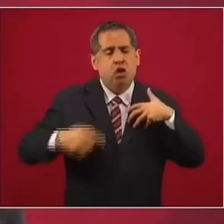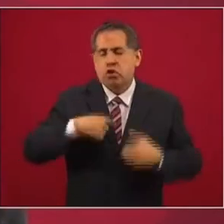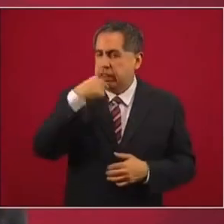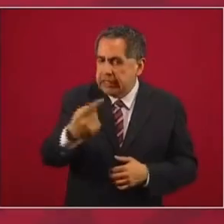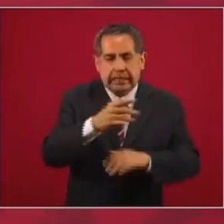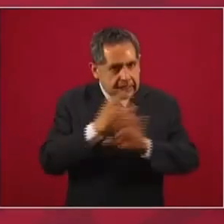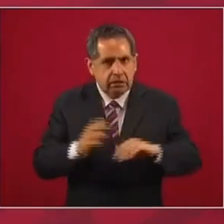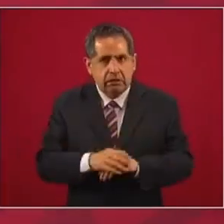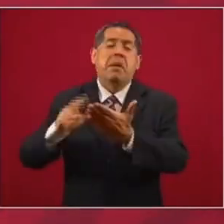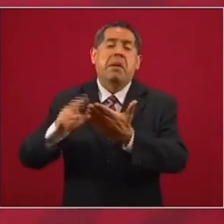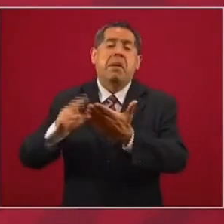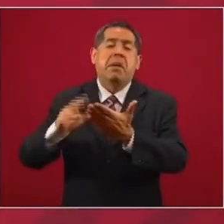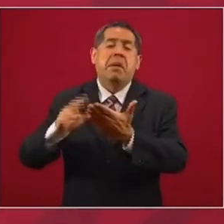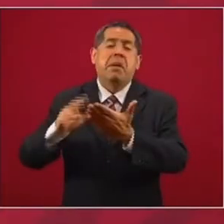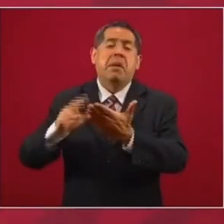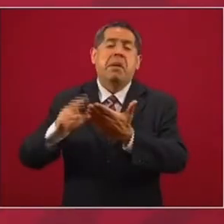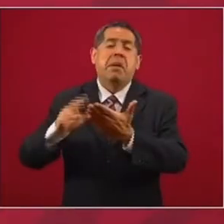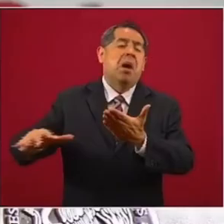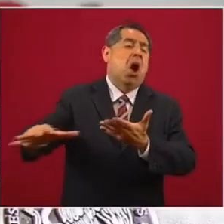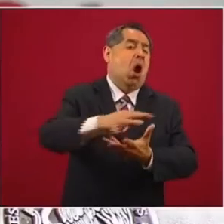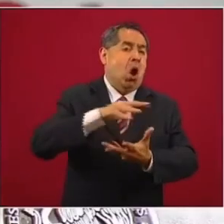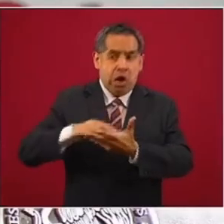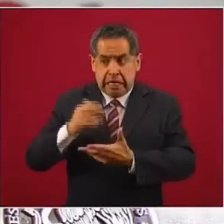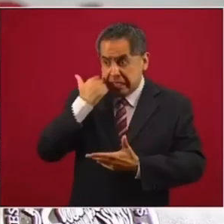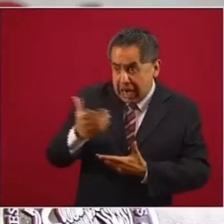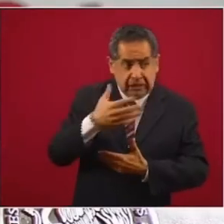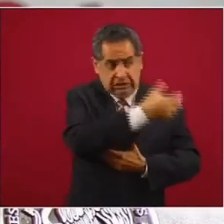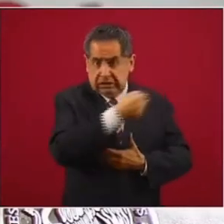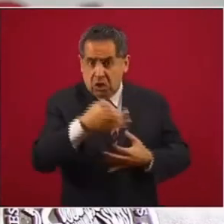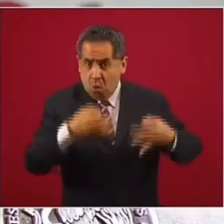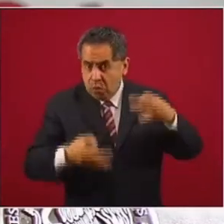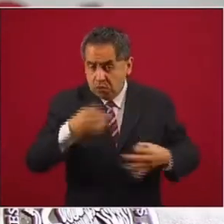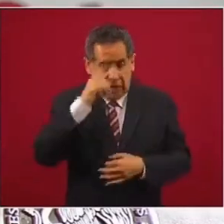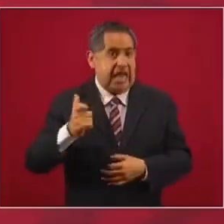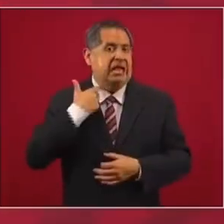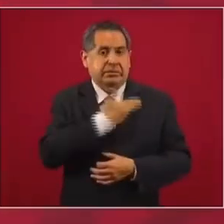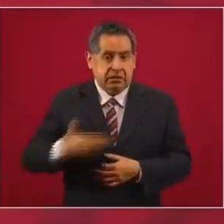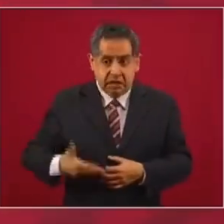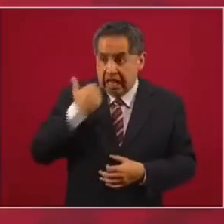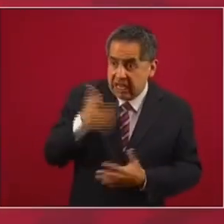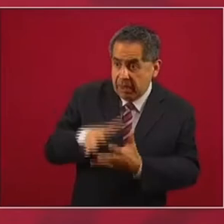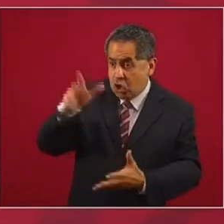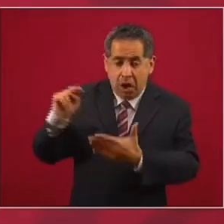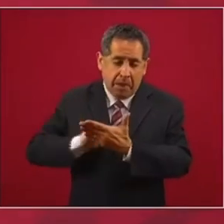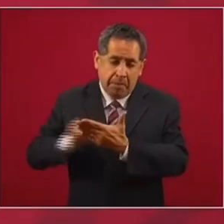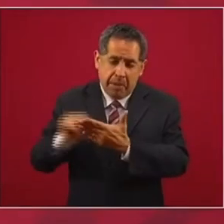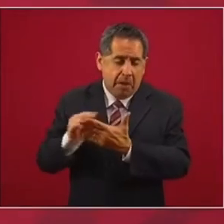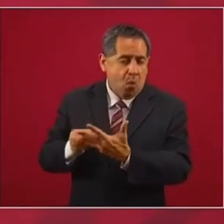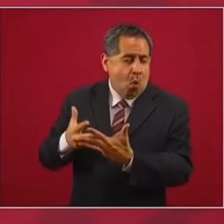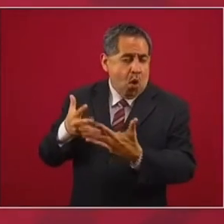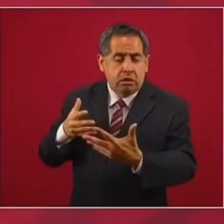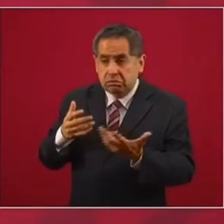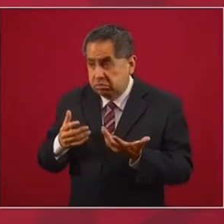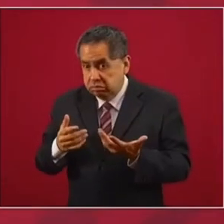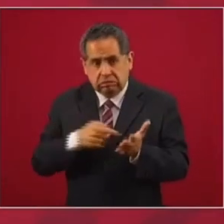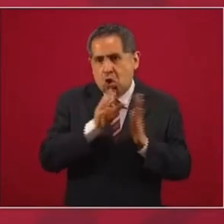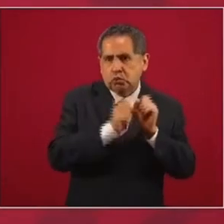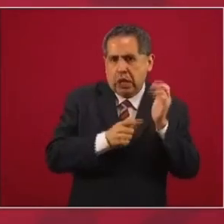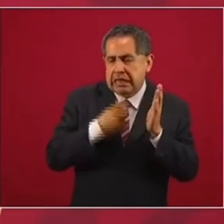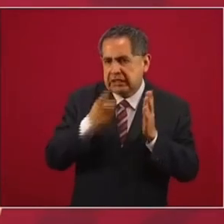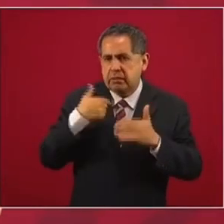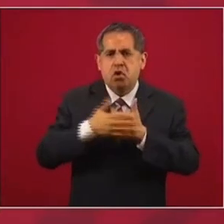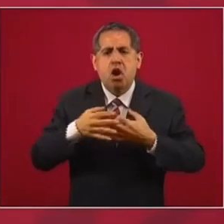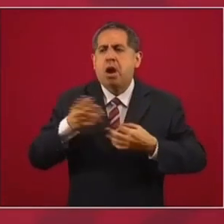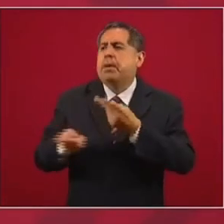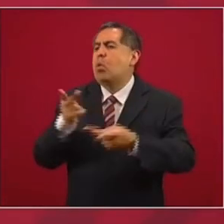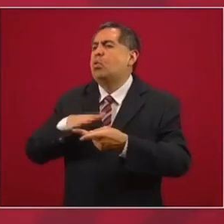Si se reúnen firmas y la mayoría se consigue el número de firmas que establece la Constitución para